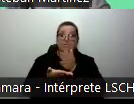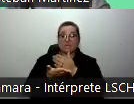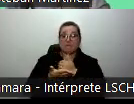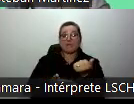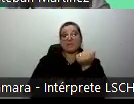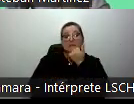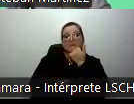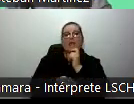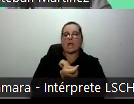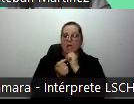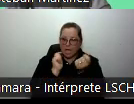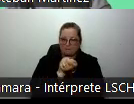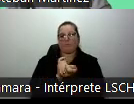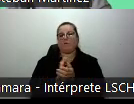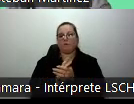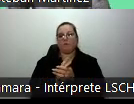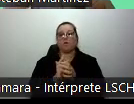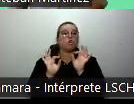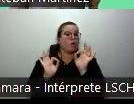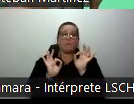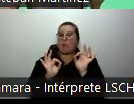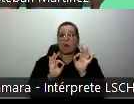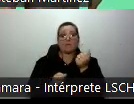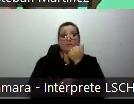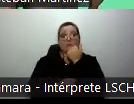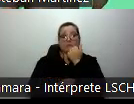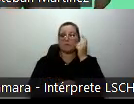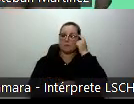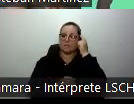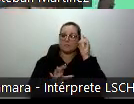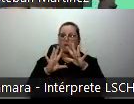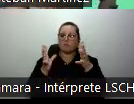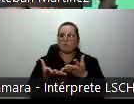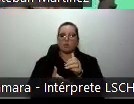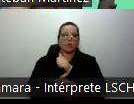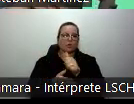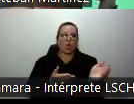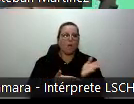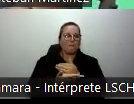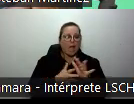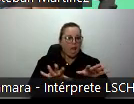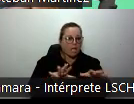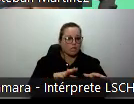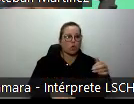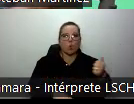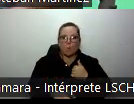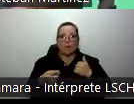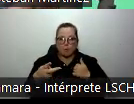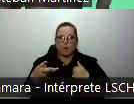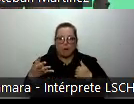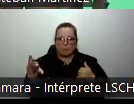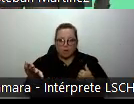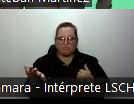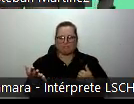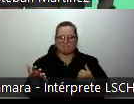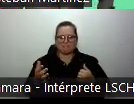ajusta ya es normal que las cosas fallen te imaginas un mundo donde todos los planes de acción se cumplen no este